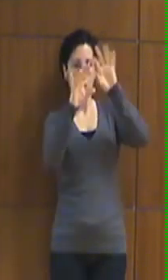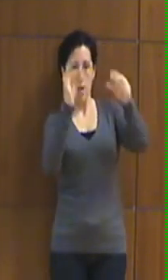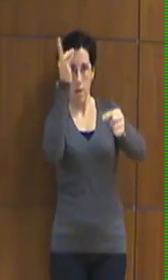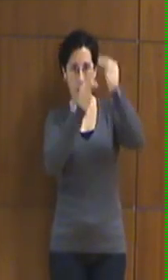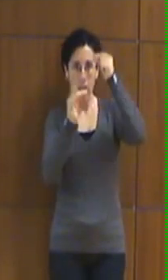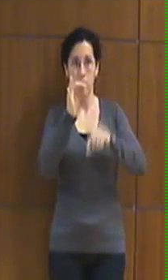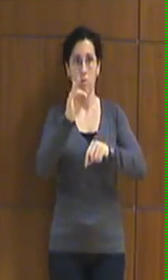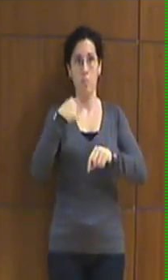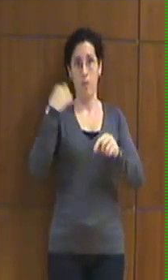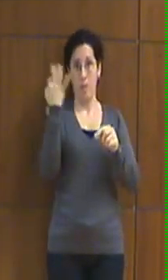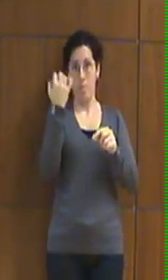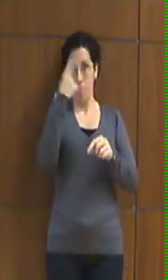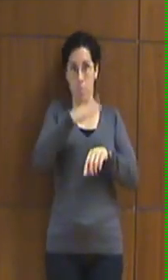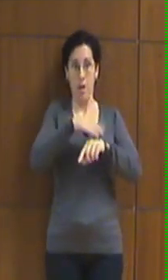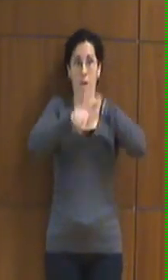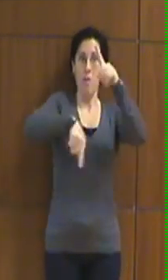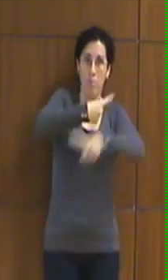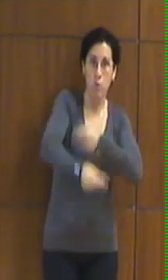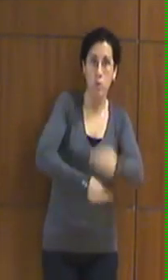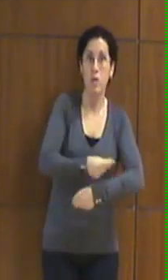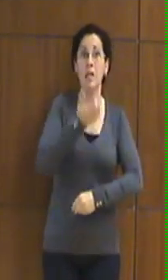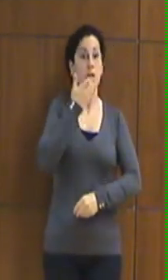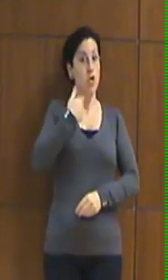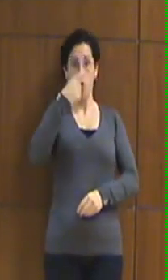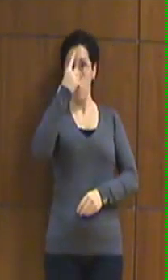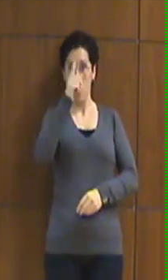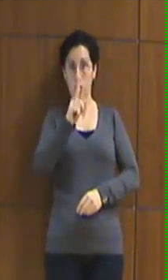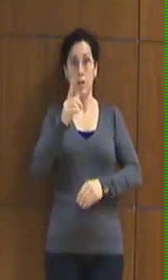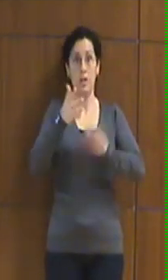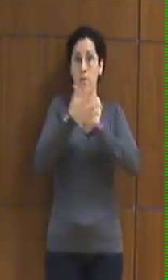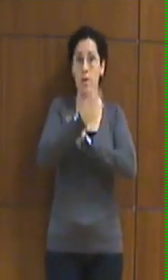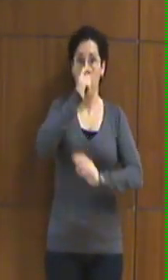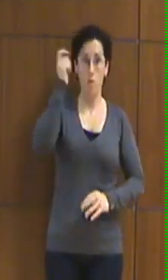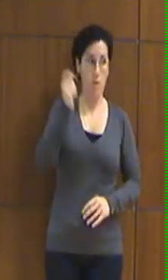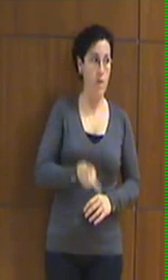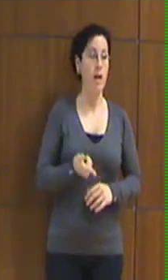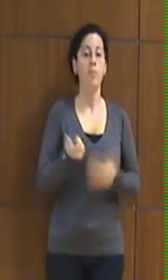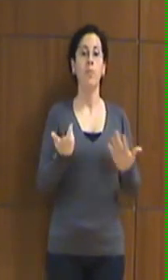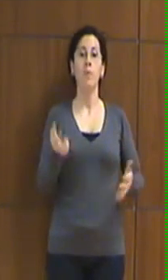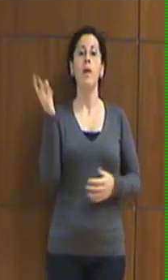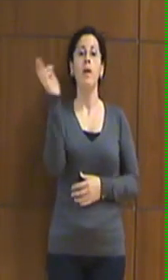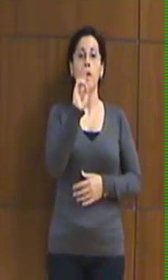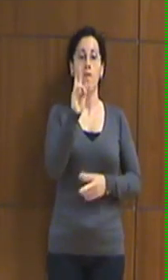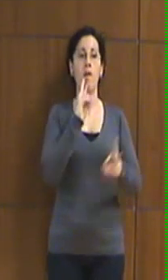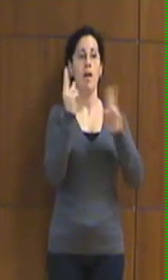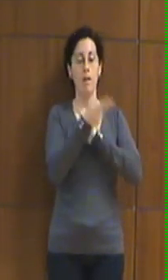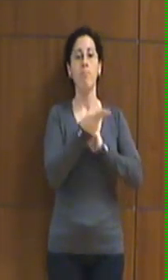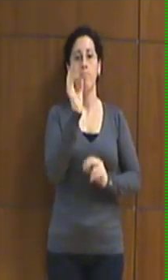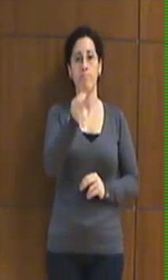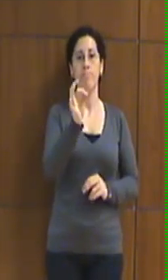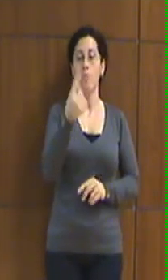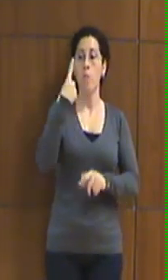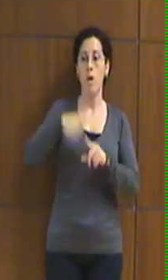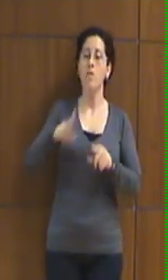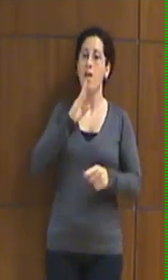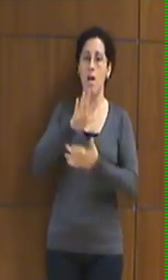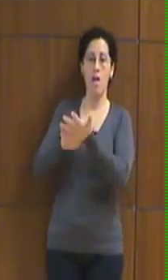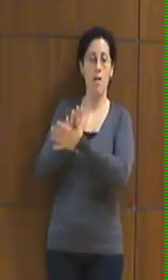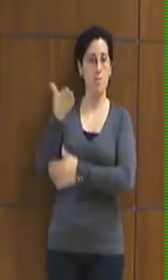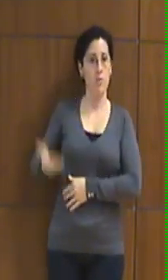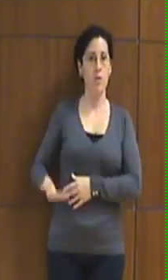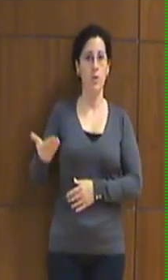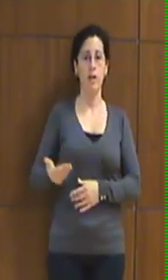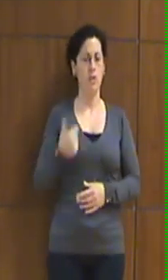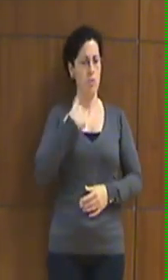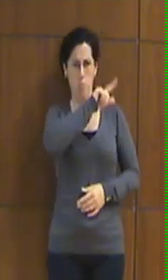no me vale para nada, ¿no? Yo creo que Arturo antes ha dicho una cosa bastante importante, que es las nuevas tecnologías,